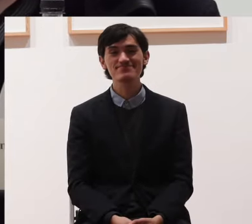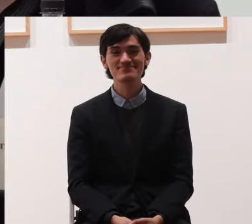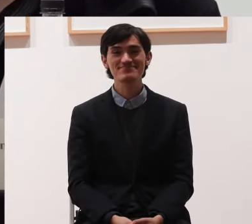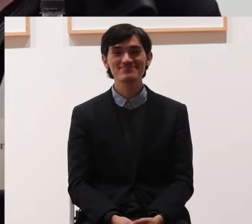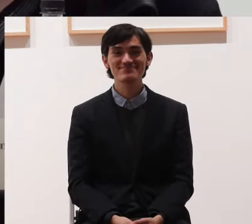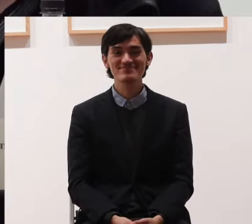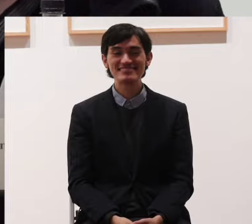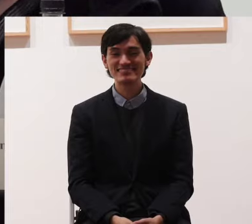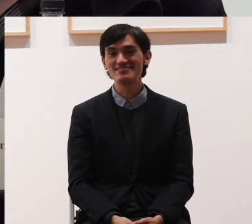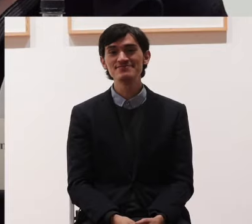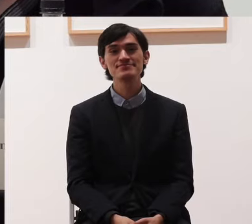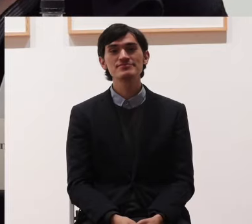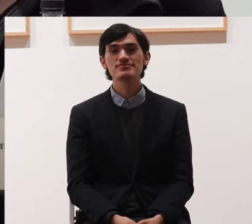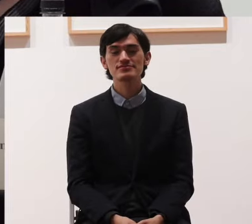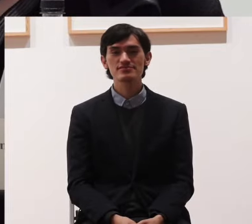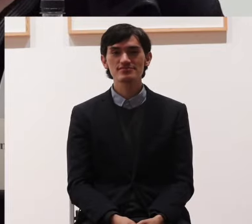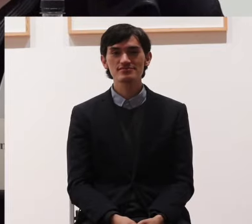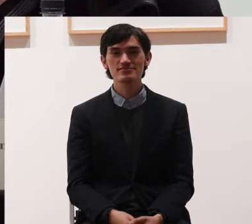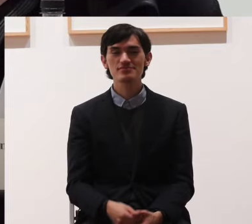Eso.